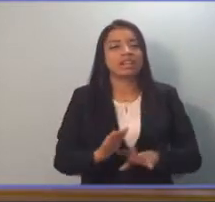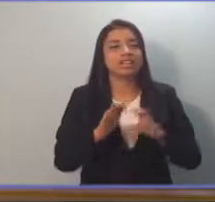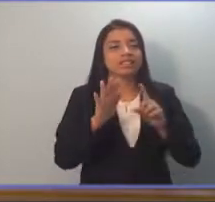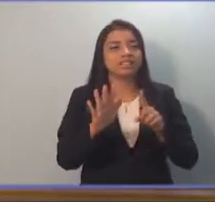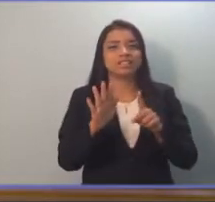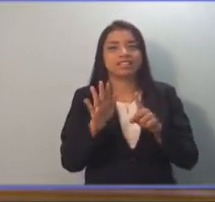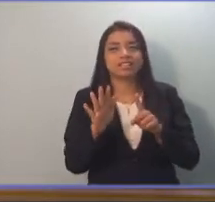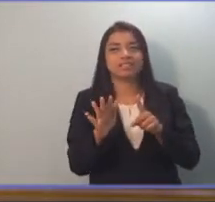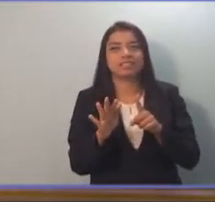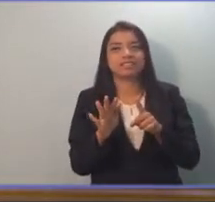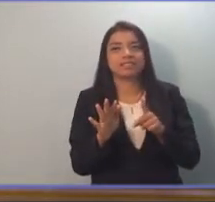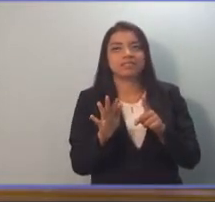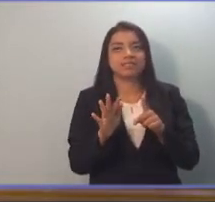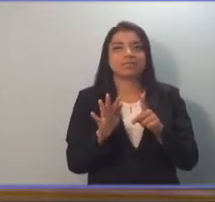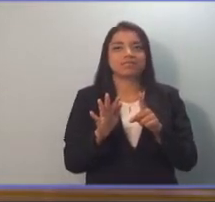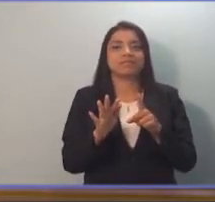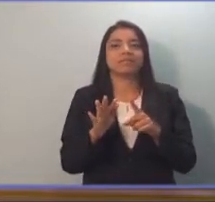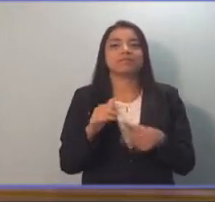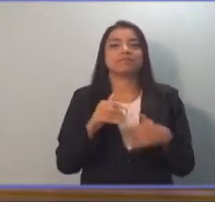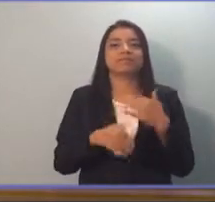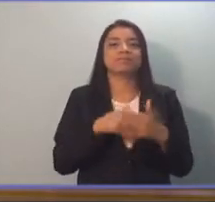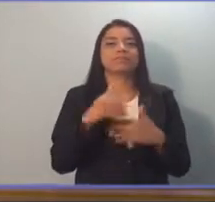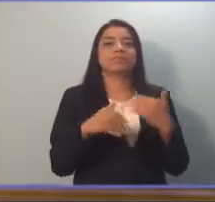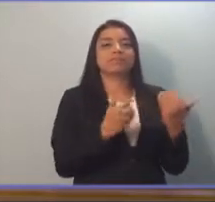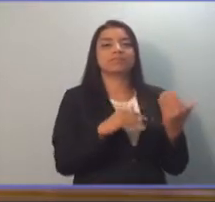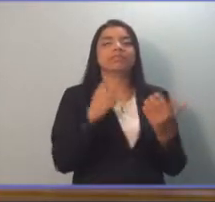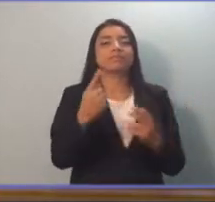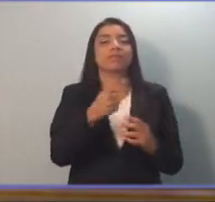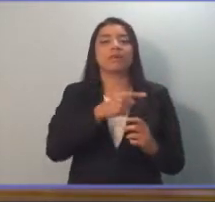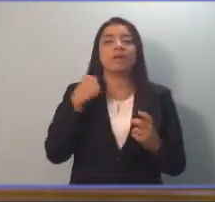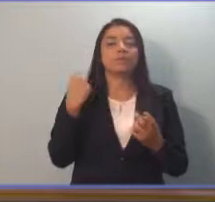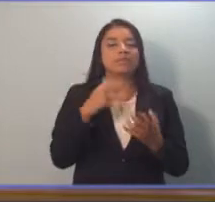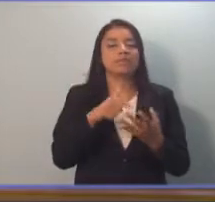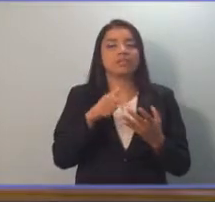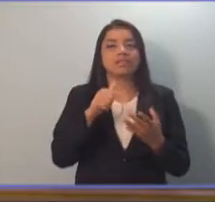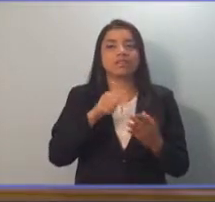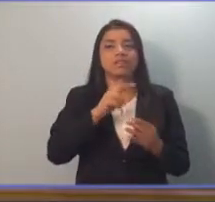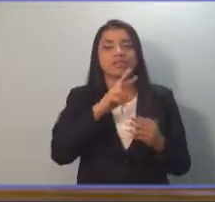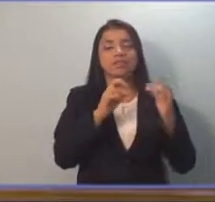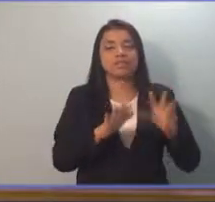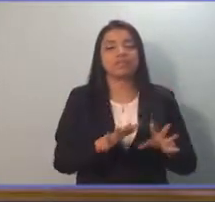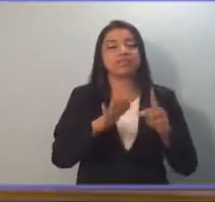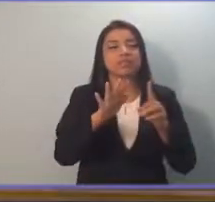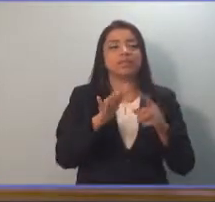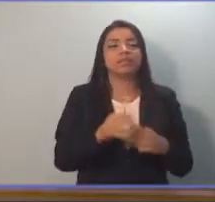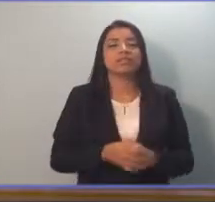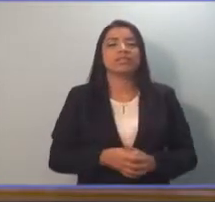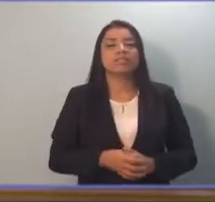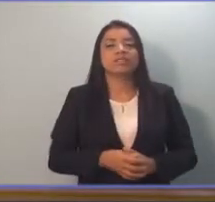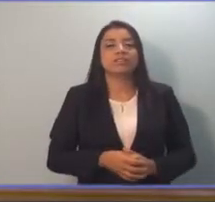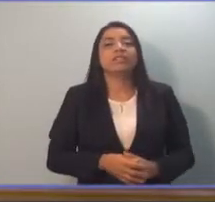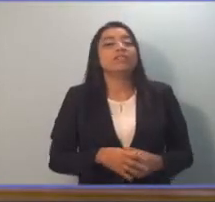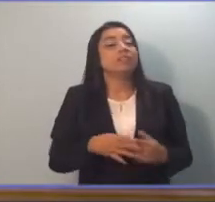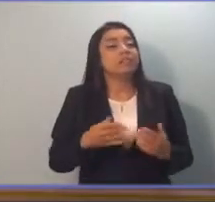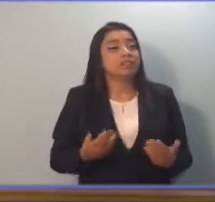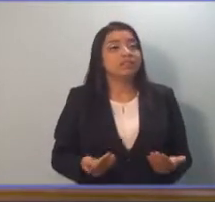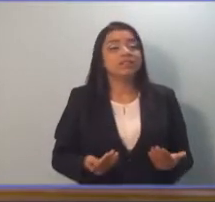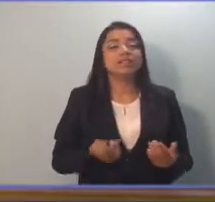16, la línea de base son los homicidios en el año 2016, siendo